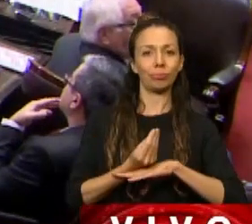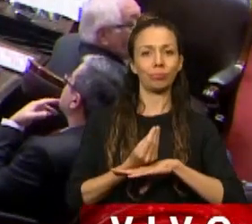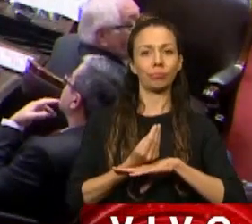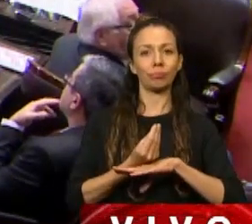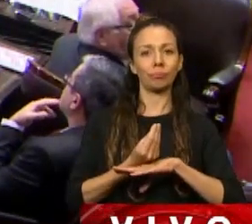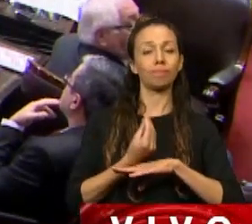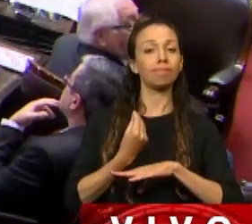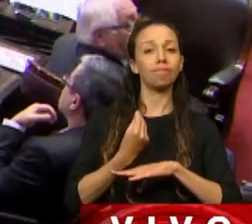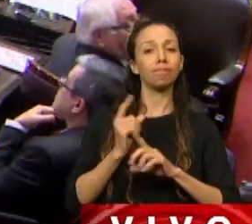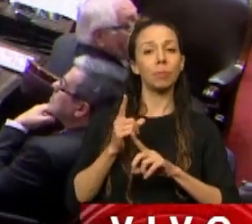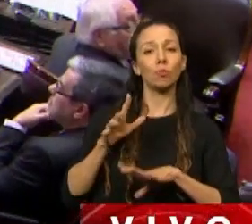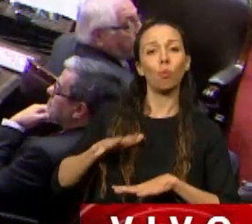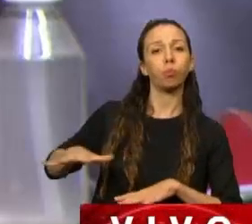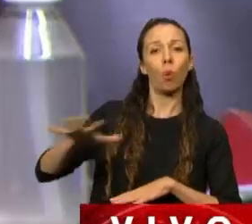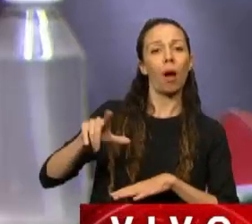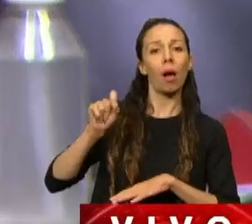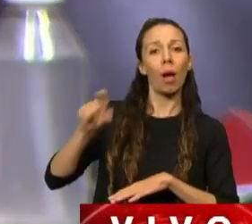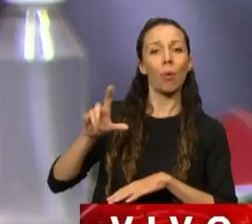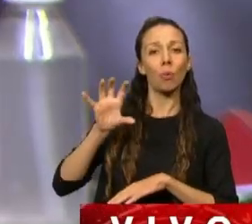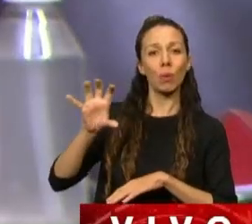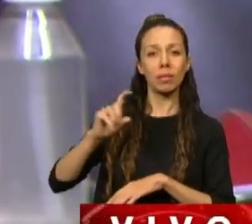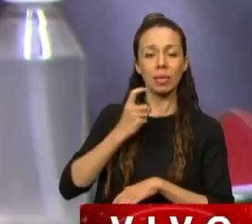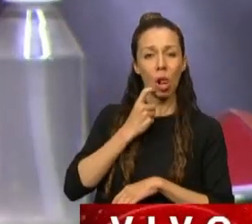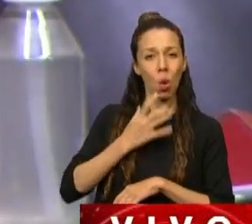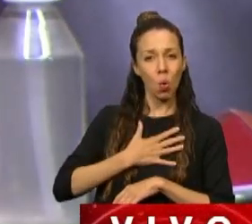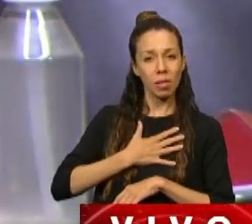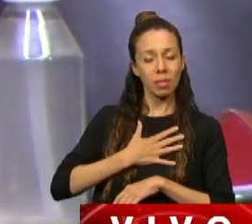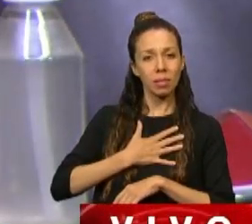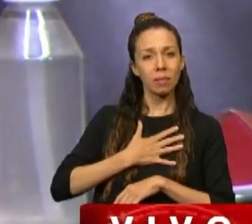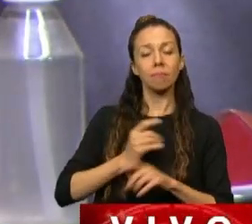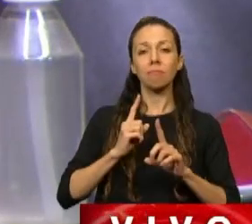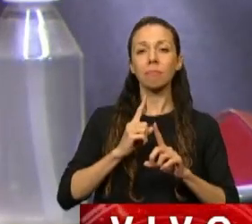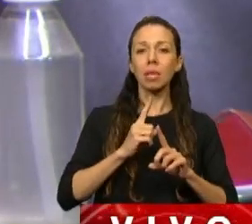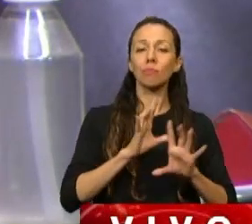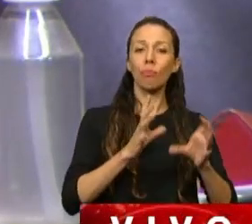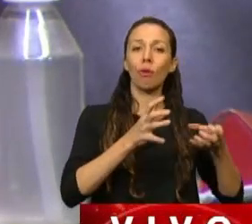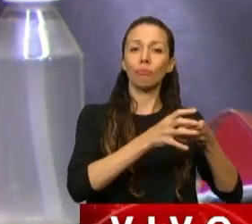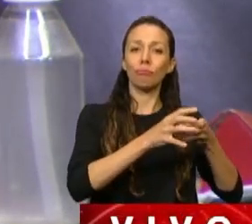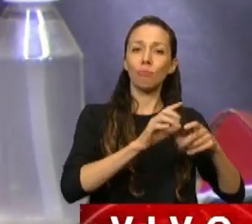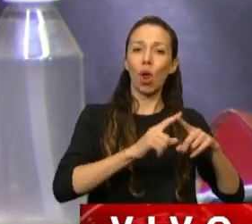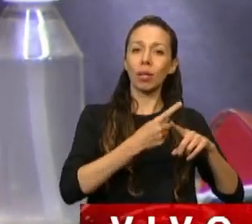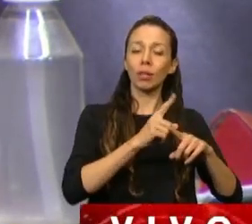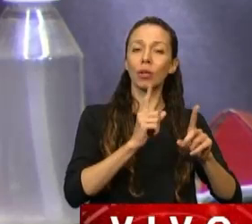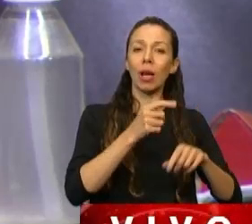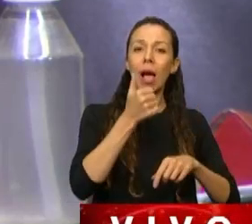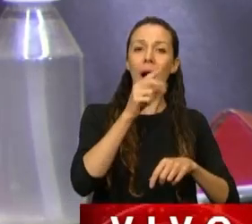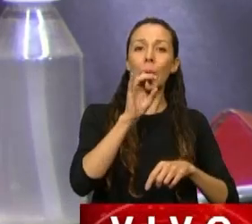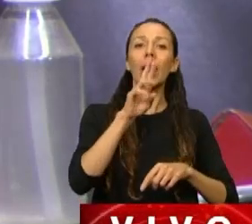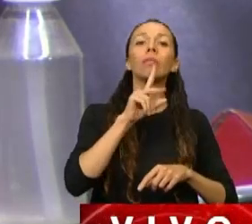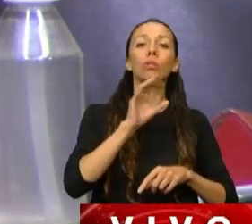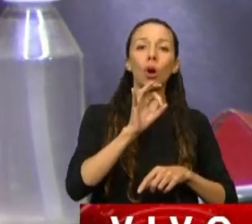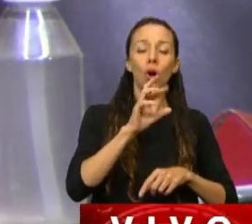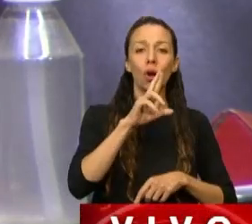representando al pueblo de san luís y comparto el espacio político que lidera el doctor alberto rodríguez saa